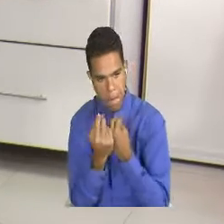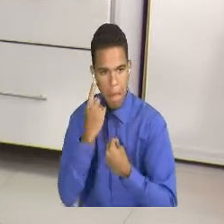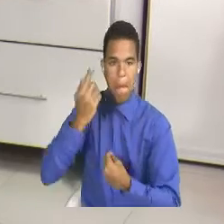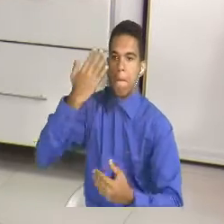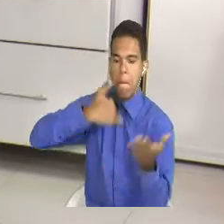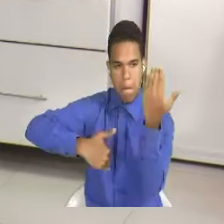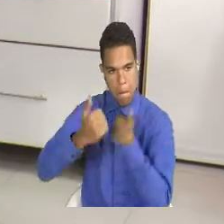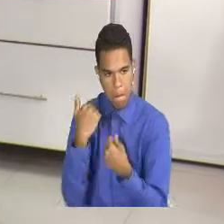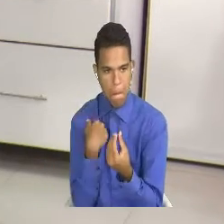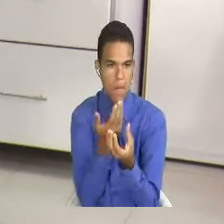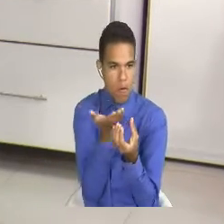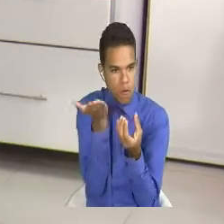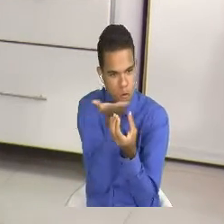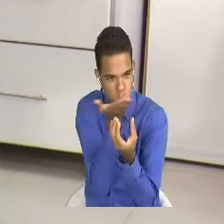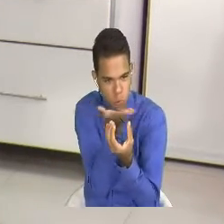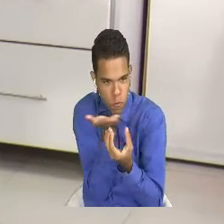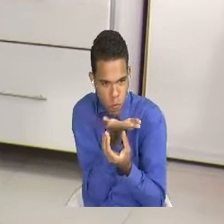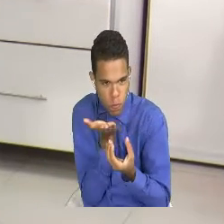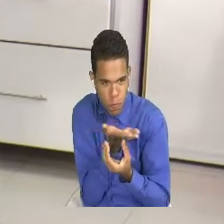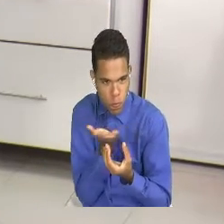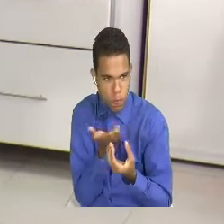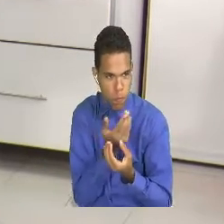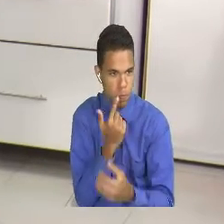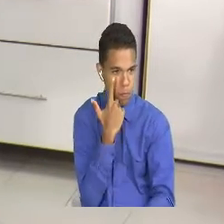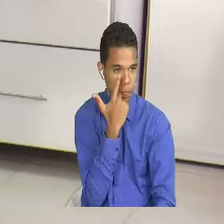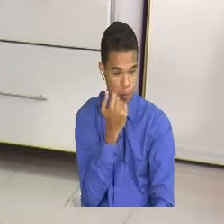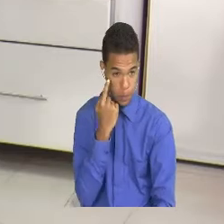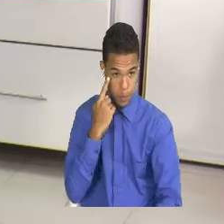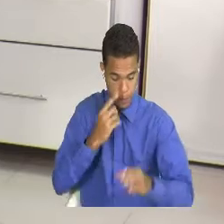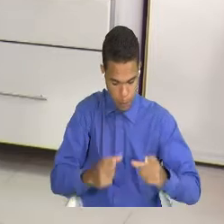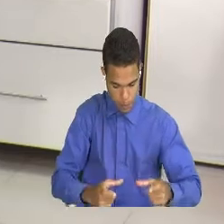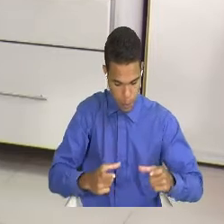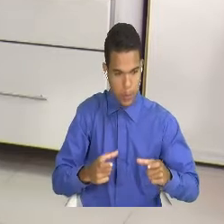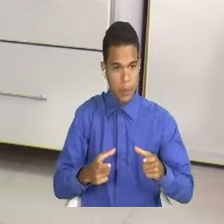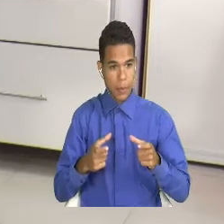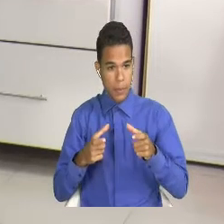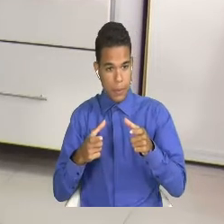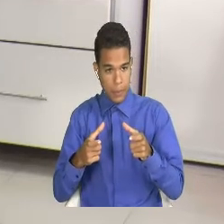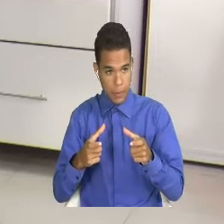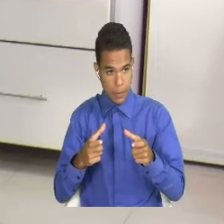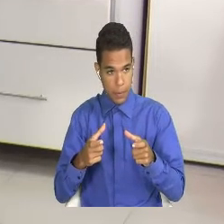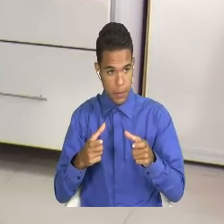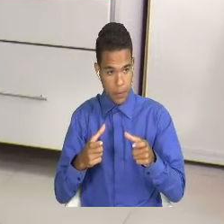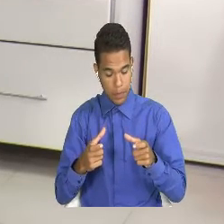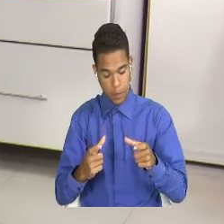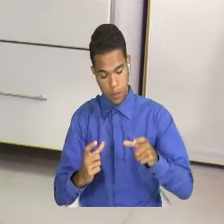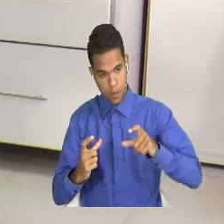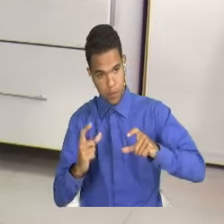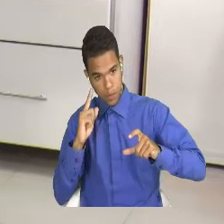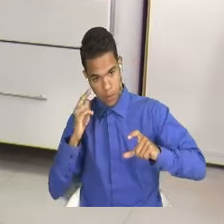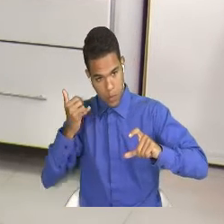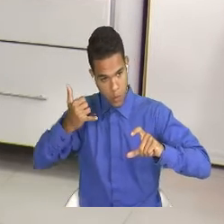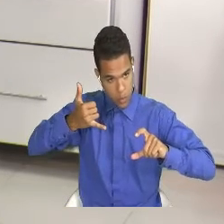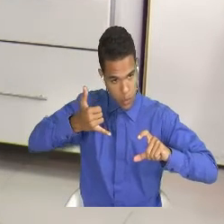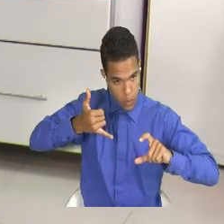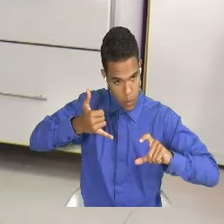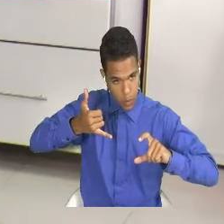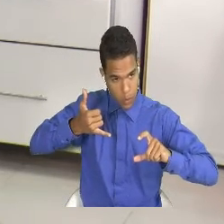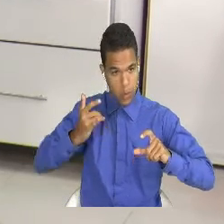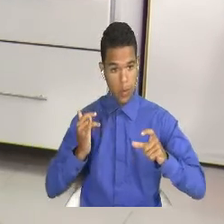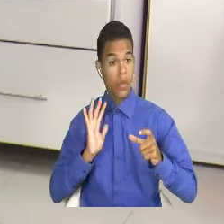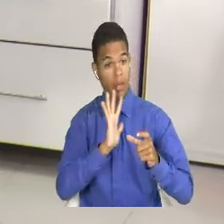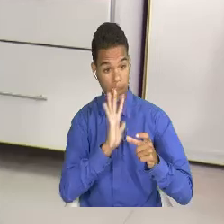de cebolla, cubos de queso mozzarella. Si vemos acá, Roshi, ya tenemos los cubos cortados, muy sencillo. Básicamente